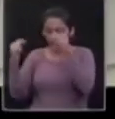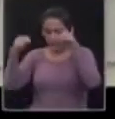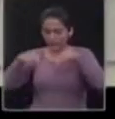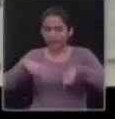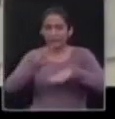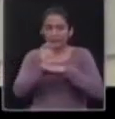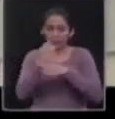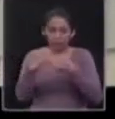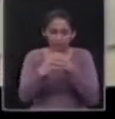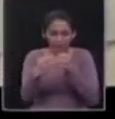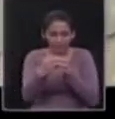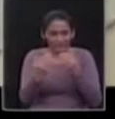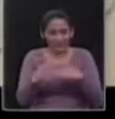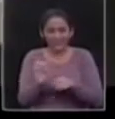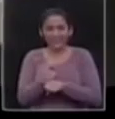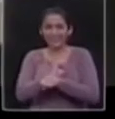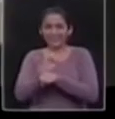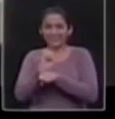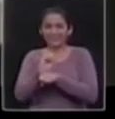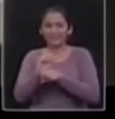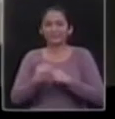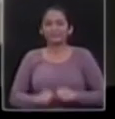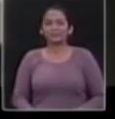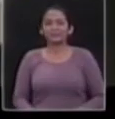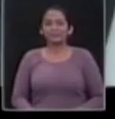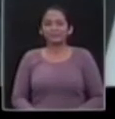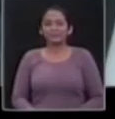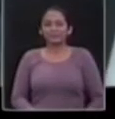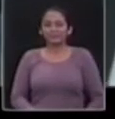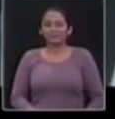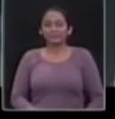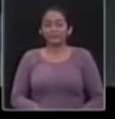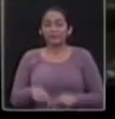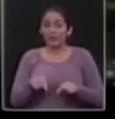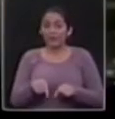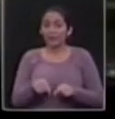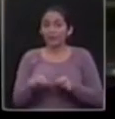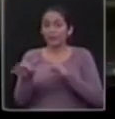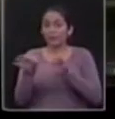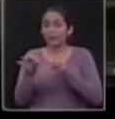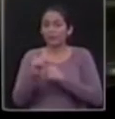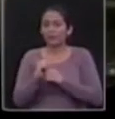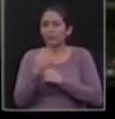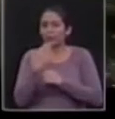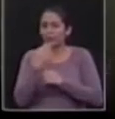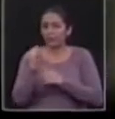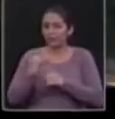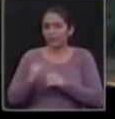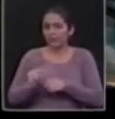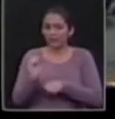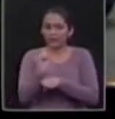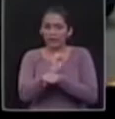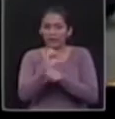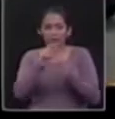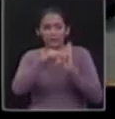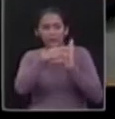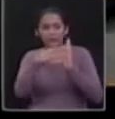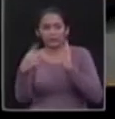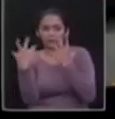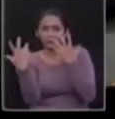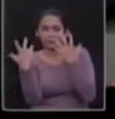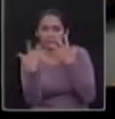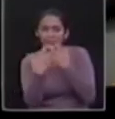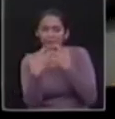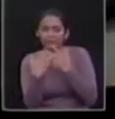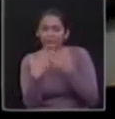empresa Hyundai presentó sus modelos, mostrando las características que poseen la más alta tecnología. Lanzamos ya a